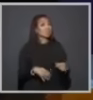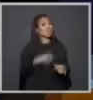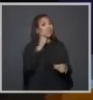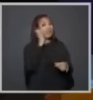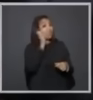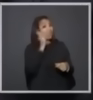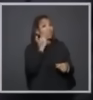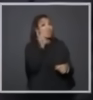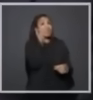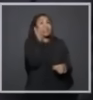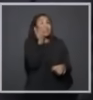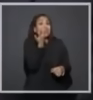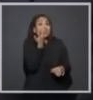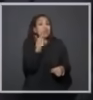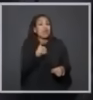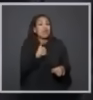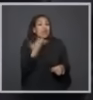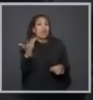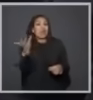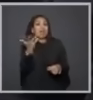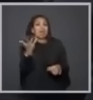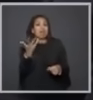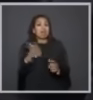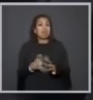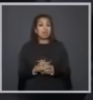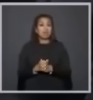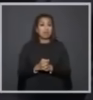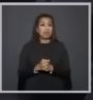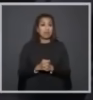Entonces, ¿qué planteamos?